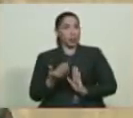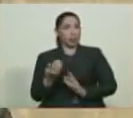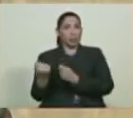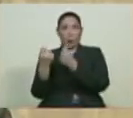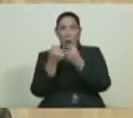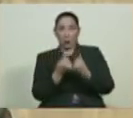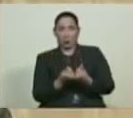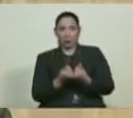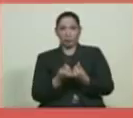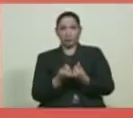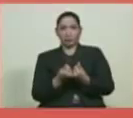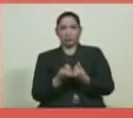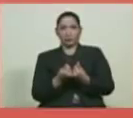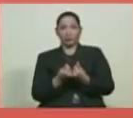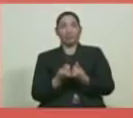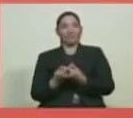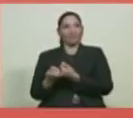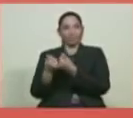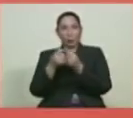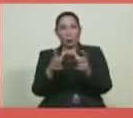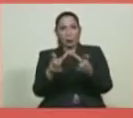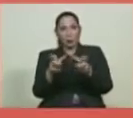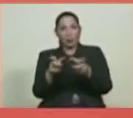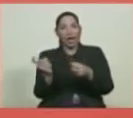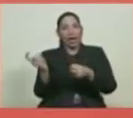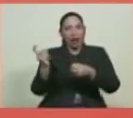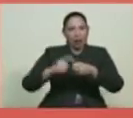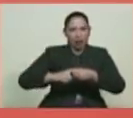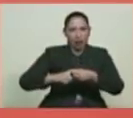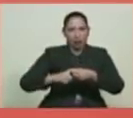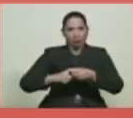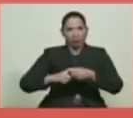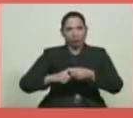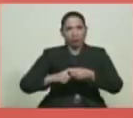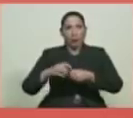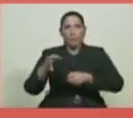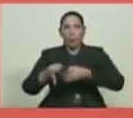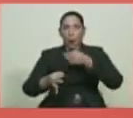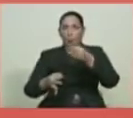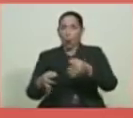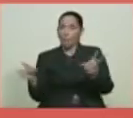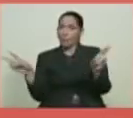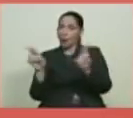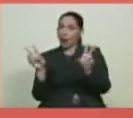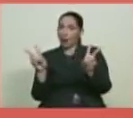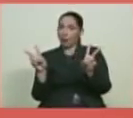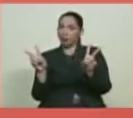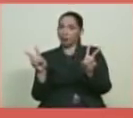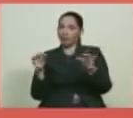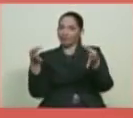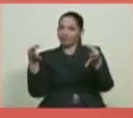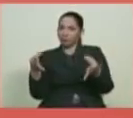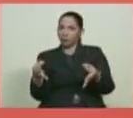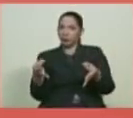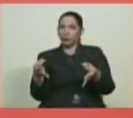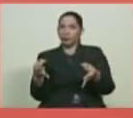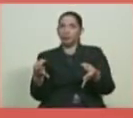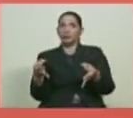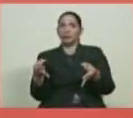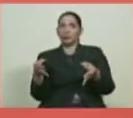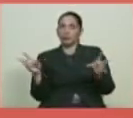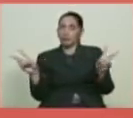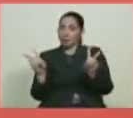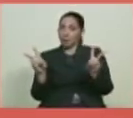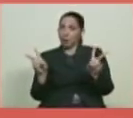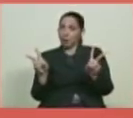y los salarios anclados a una moneda que tiene un valor real, que además es un valor real